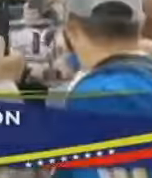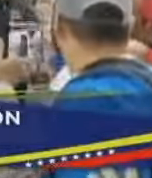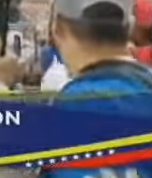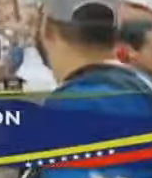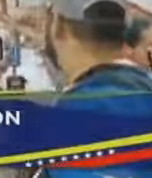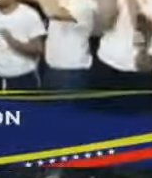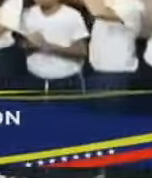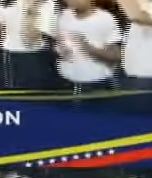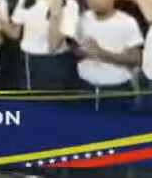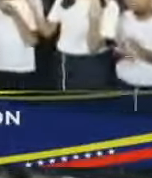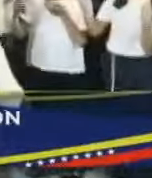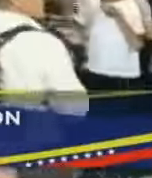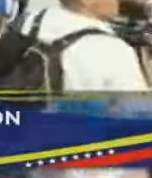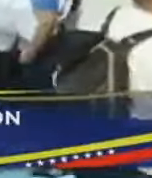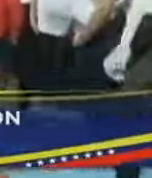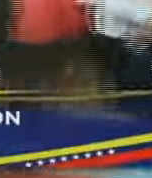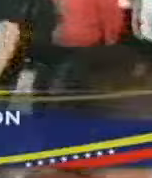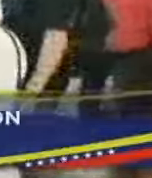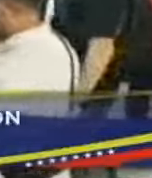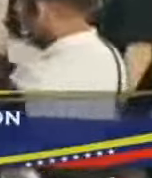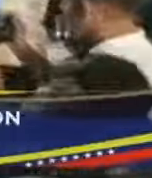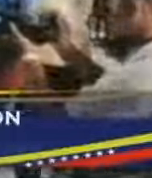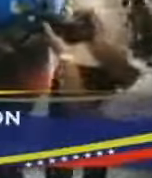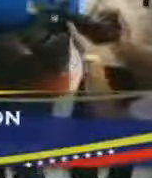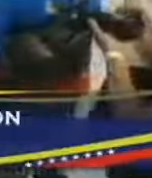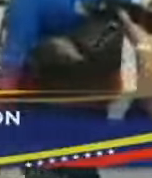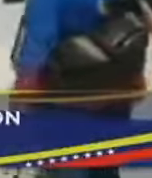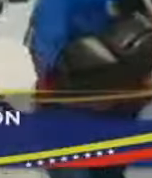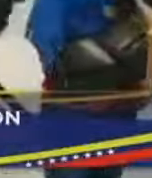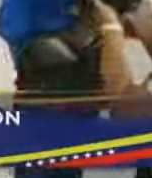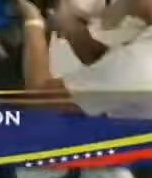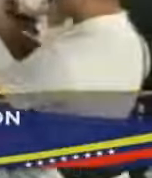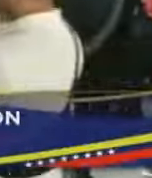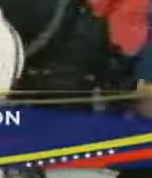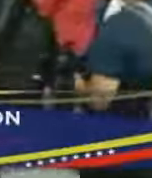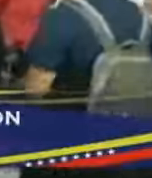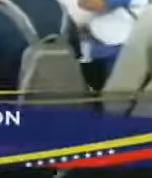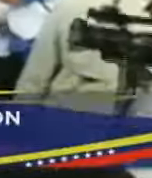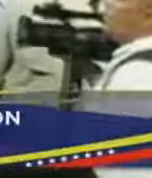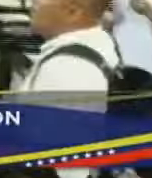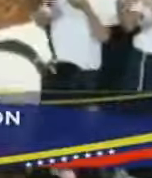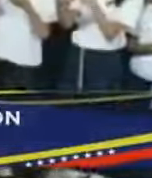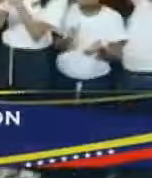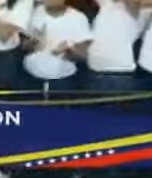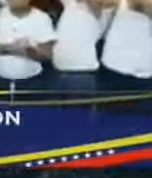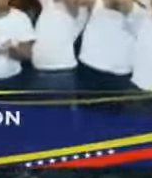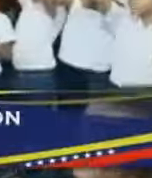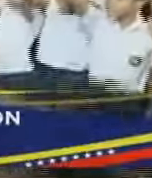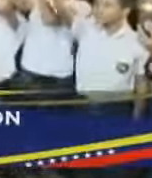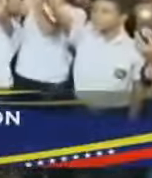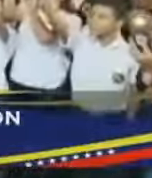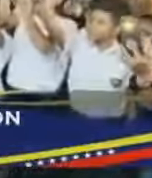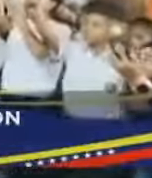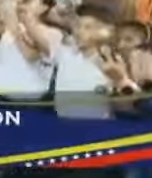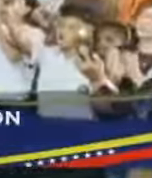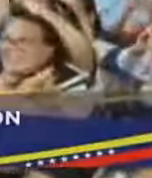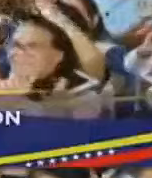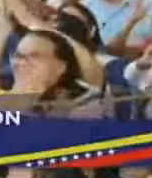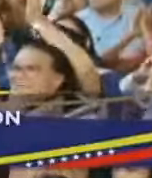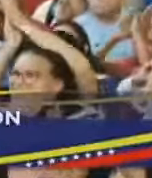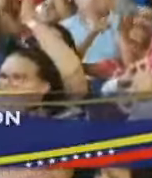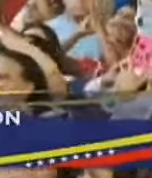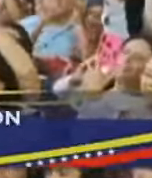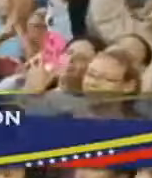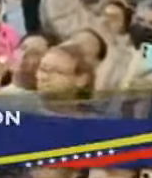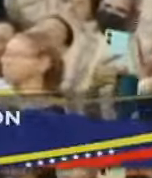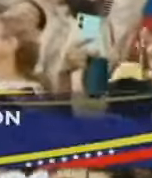las madres. Bueno, mi saludo a toda la comunidad. A los estudiantes, primero un aplauso. A los